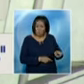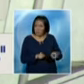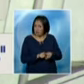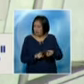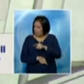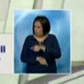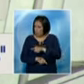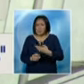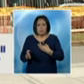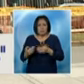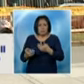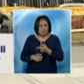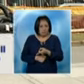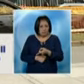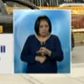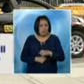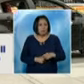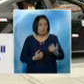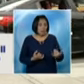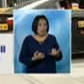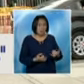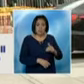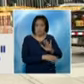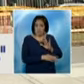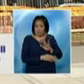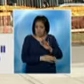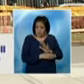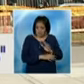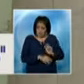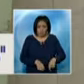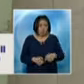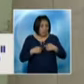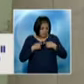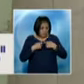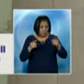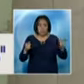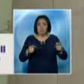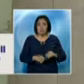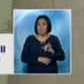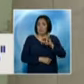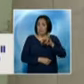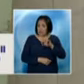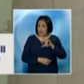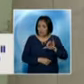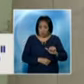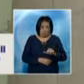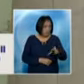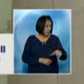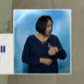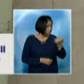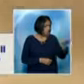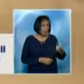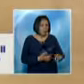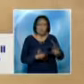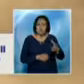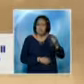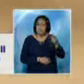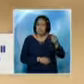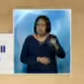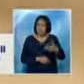mismas que en Panamá. Para esta tarde se espera el pronunciamiento de Indecopi, que también evaluará a otros productos, como por ejemplo la